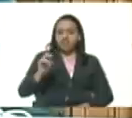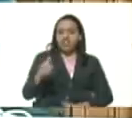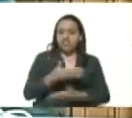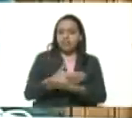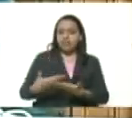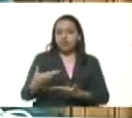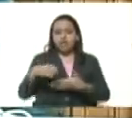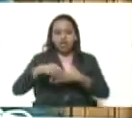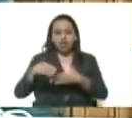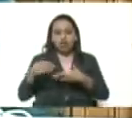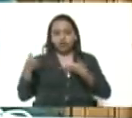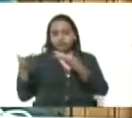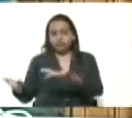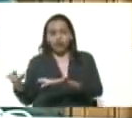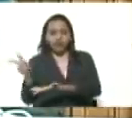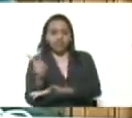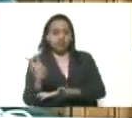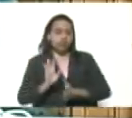dólares.